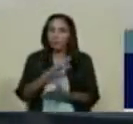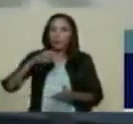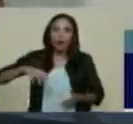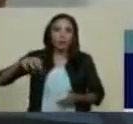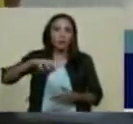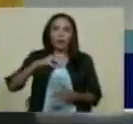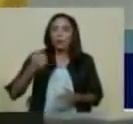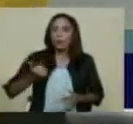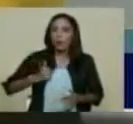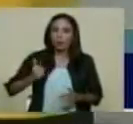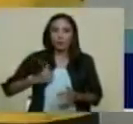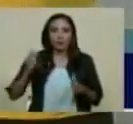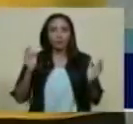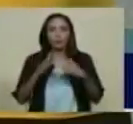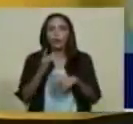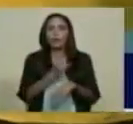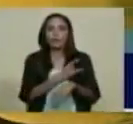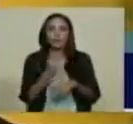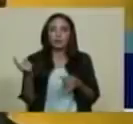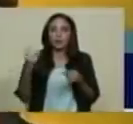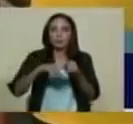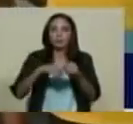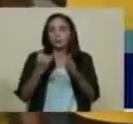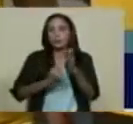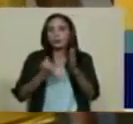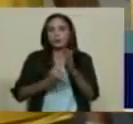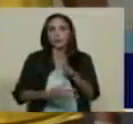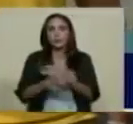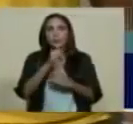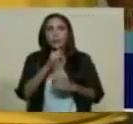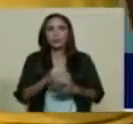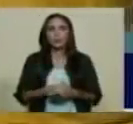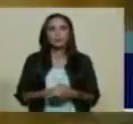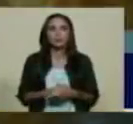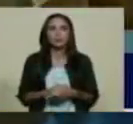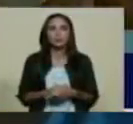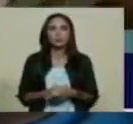desde cualquier parte en nuestra Universidad de las Telecomunicaciones Informáticas.